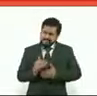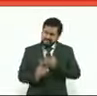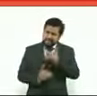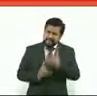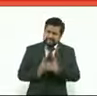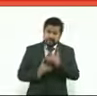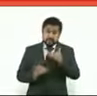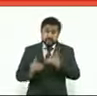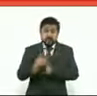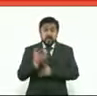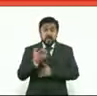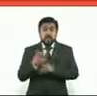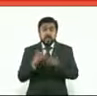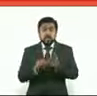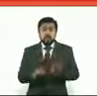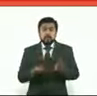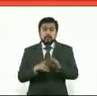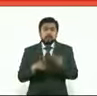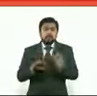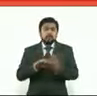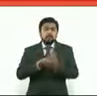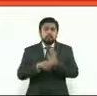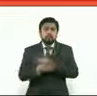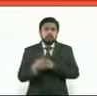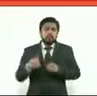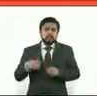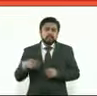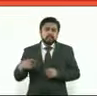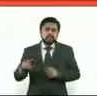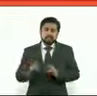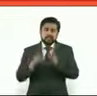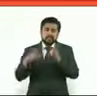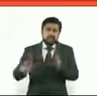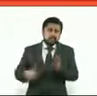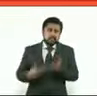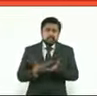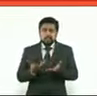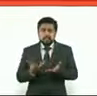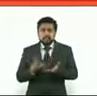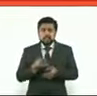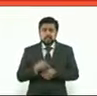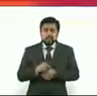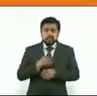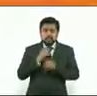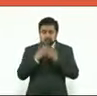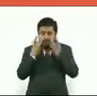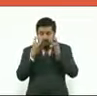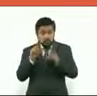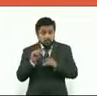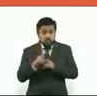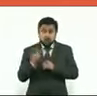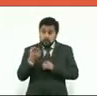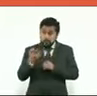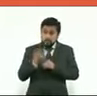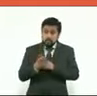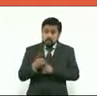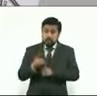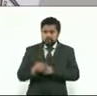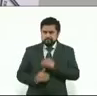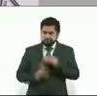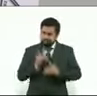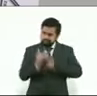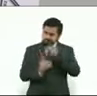tomar la determinación de seguir haciendo deporte en otra especialidad y con gran éxito. Así es. Vemos que Darío ya está